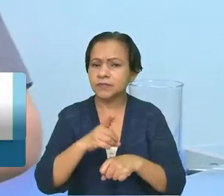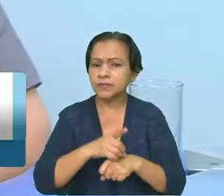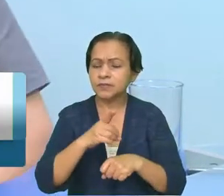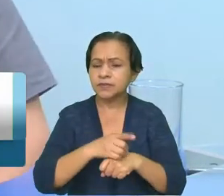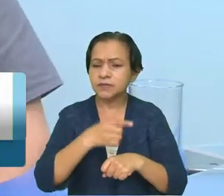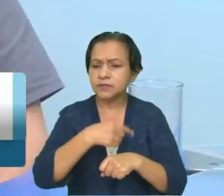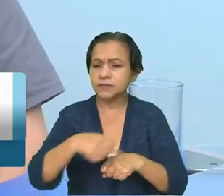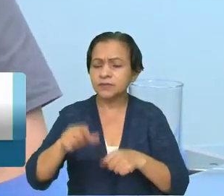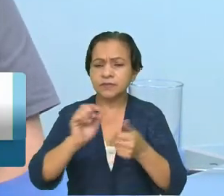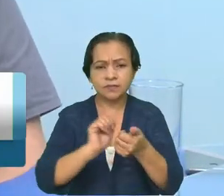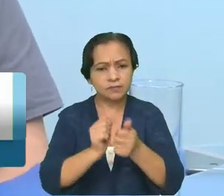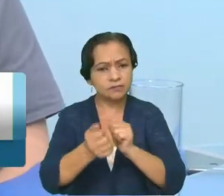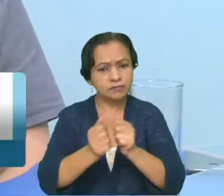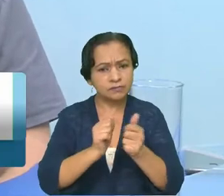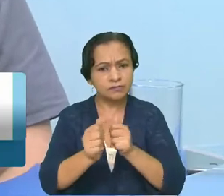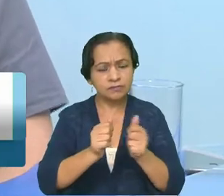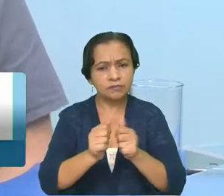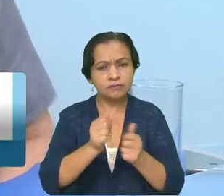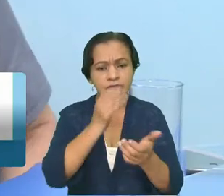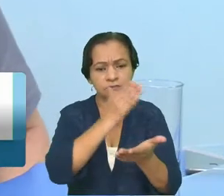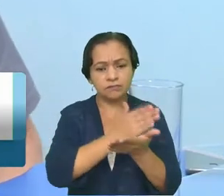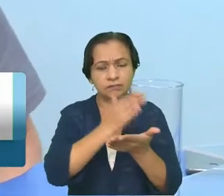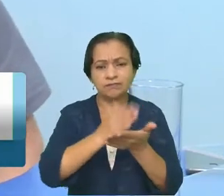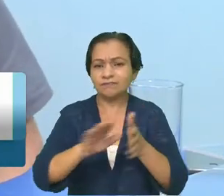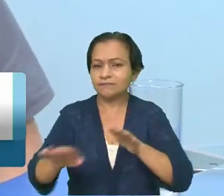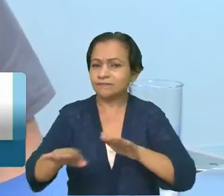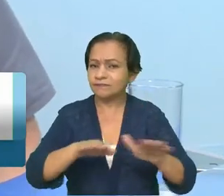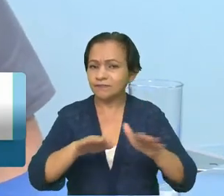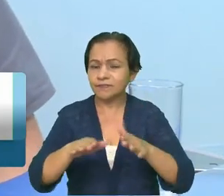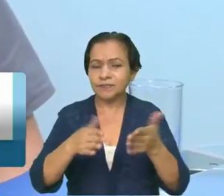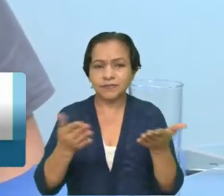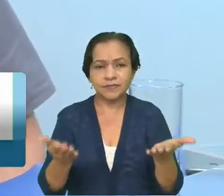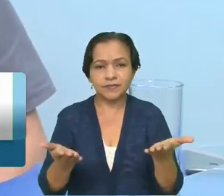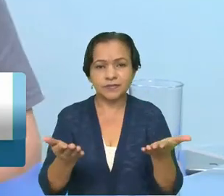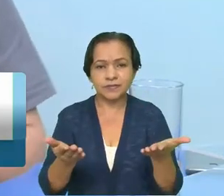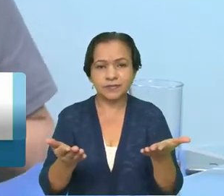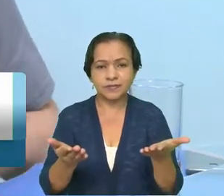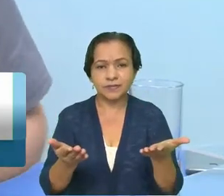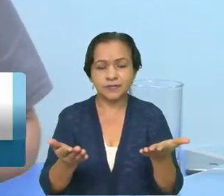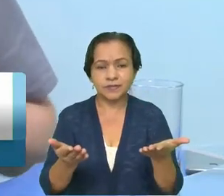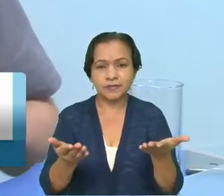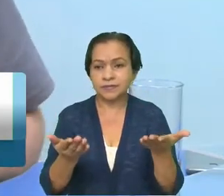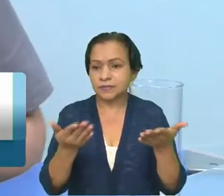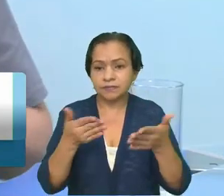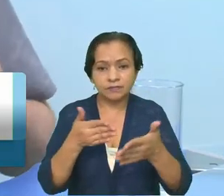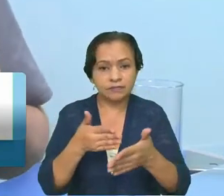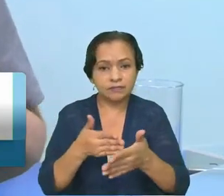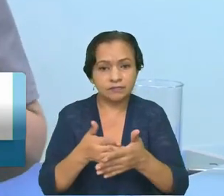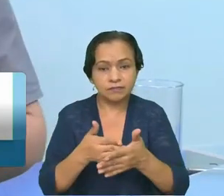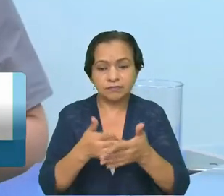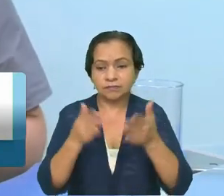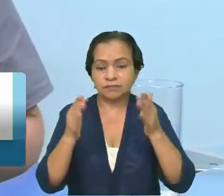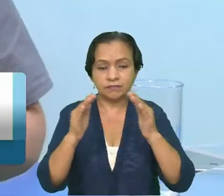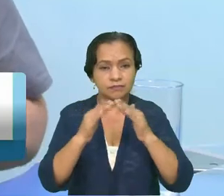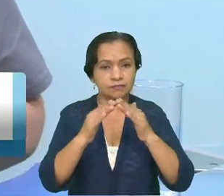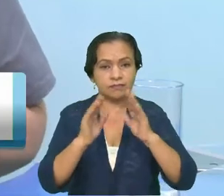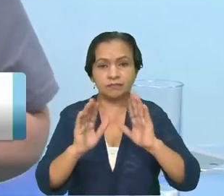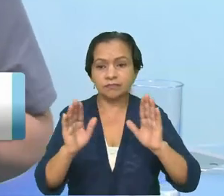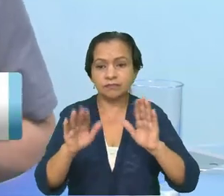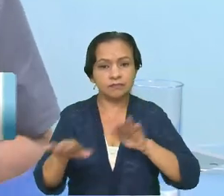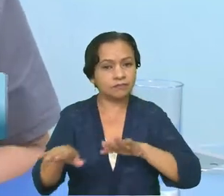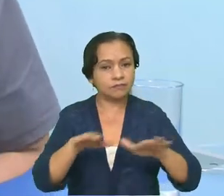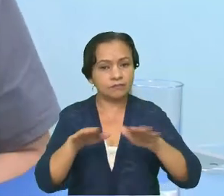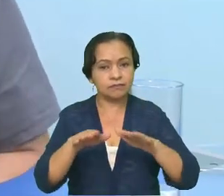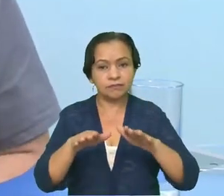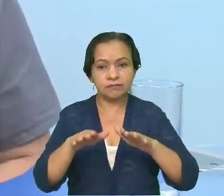al gimnasio 5 veces a la semana y ya no puedo ir. ¿Por qué lo manifiesta? No tiene ninguna limitación en su casa, sí, ni nada, pero ya